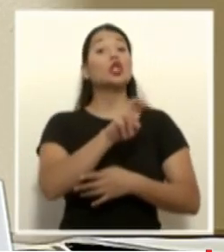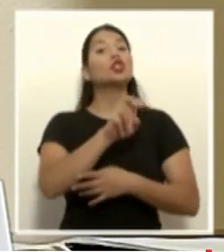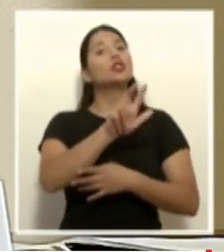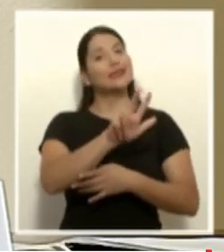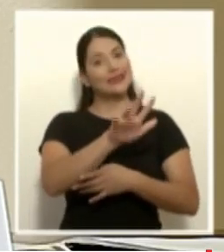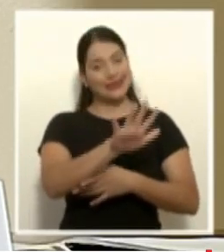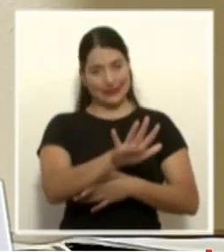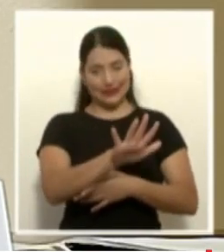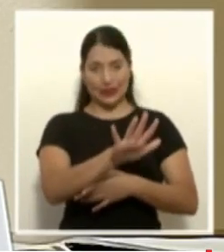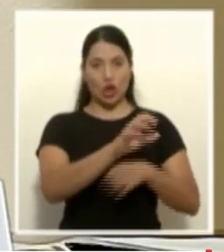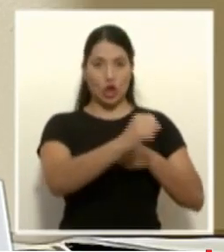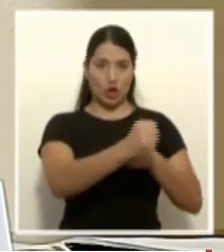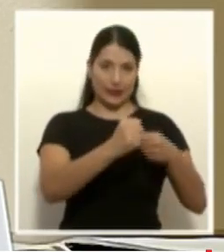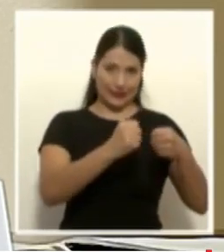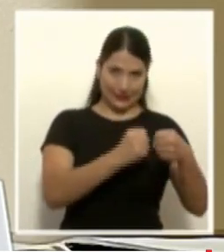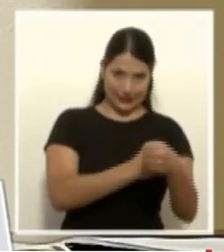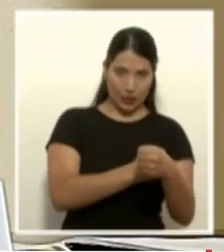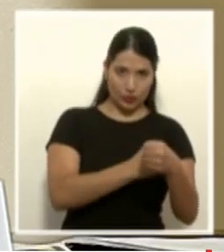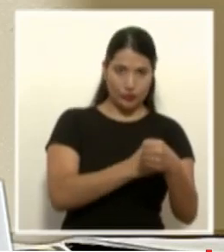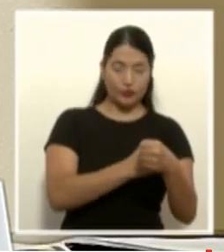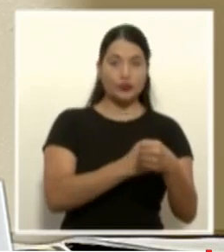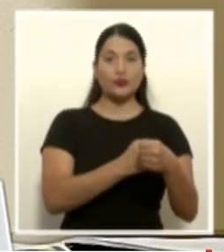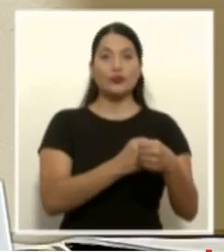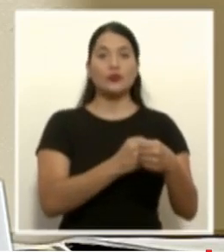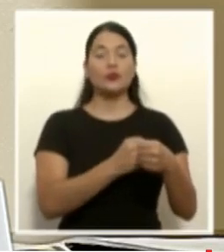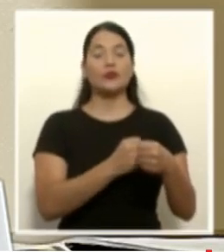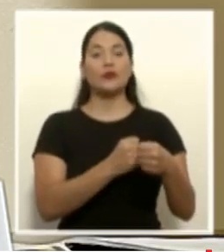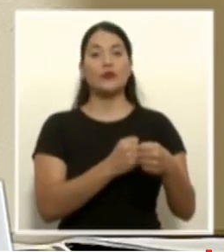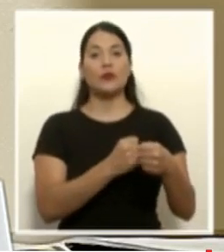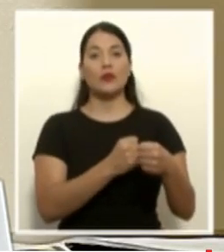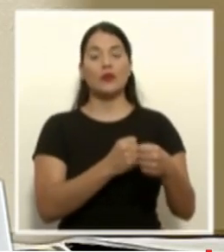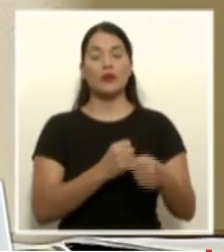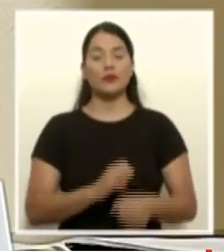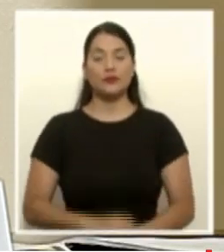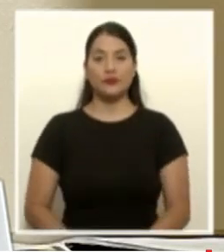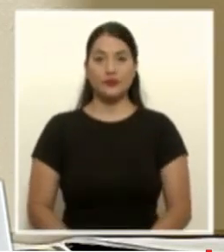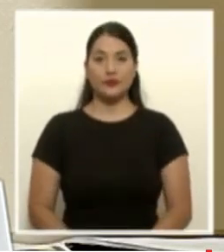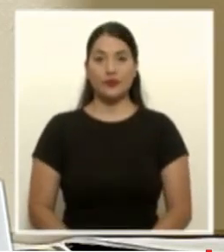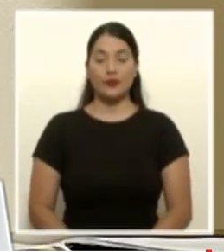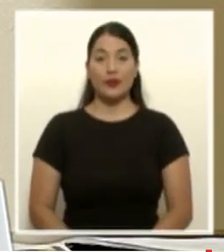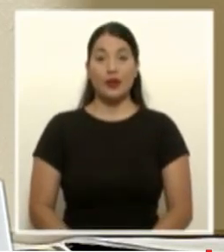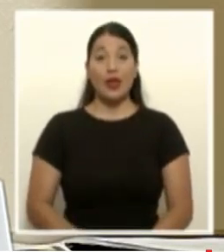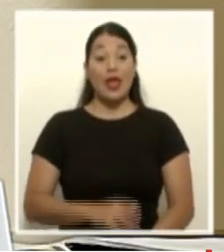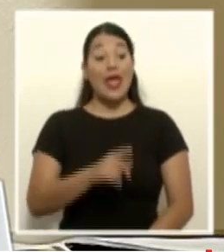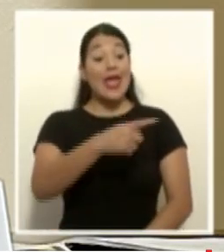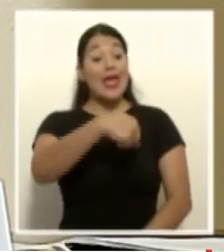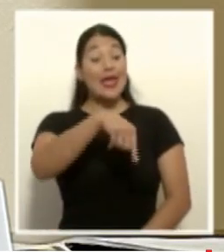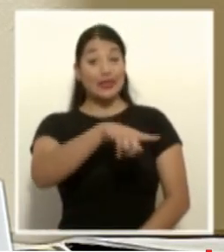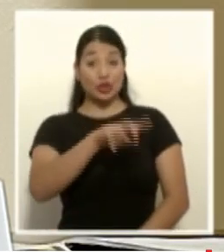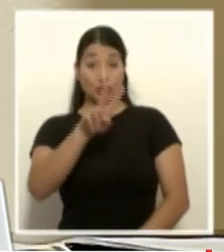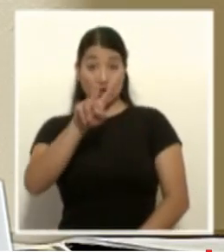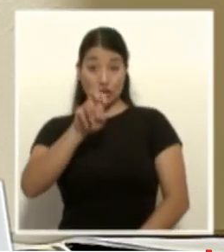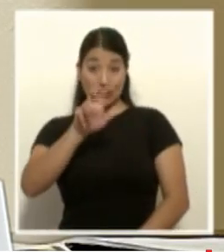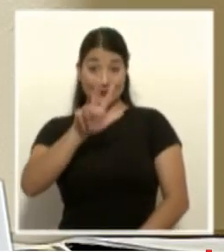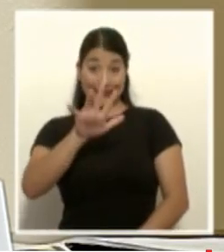235 están fuera de una unidad de cuidados intensivos en lo que llamamos salón. De esos que están en